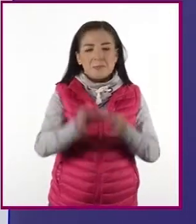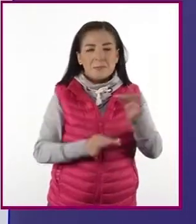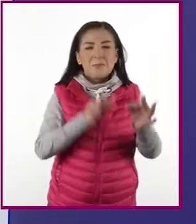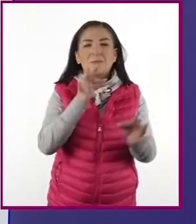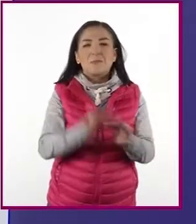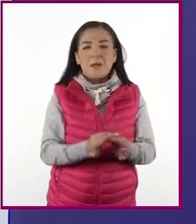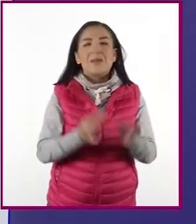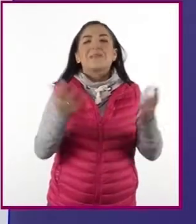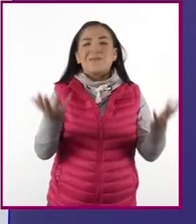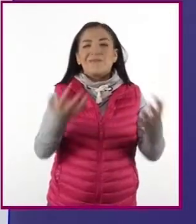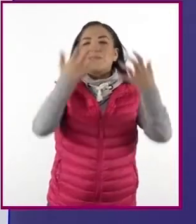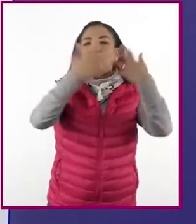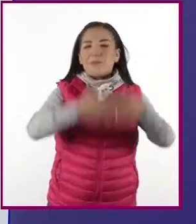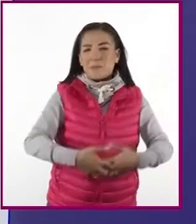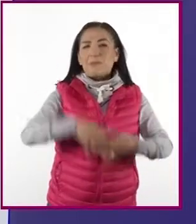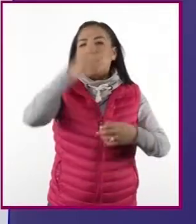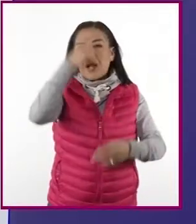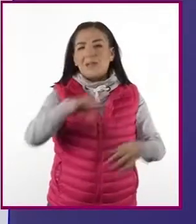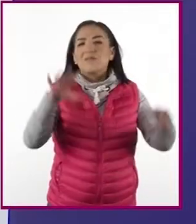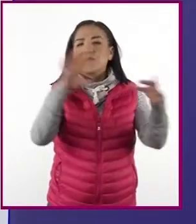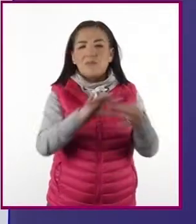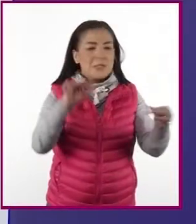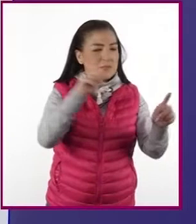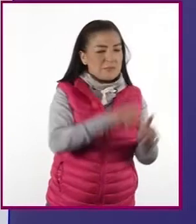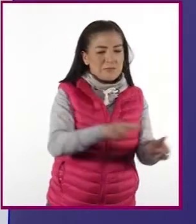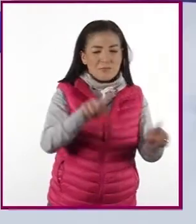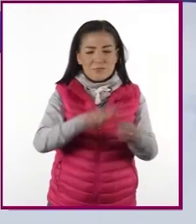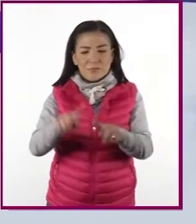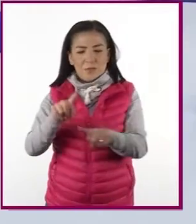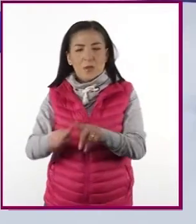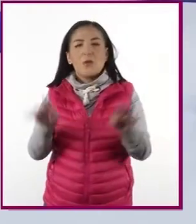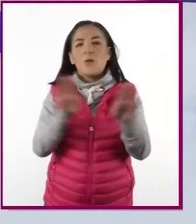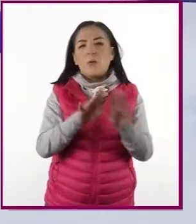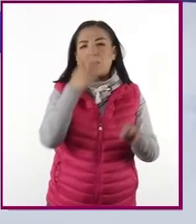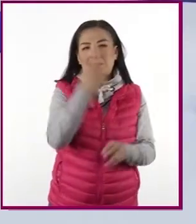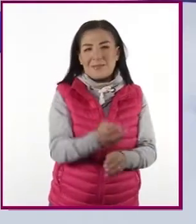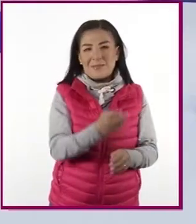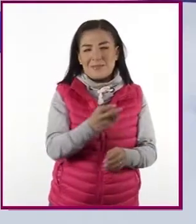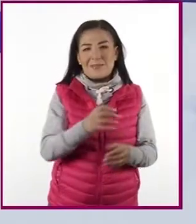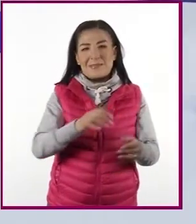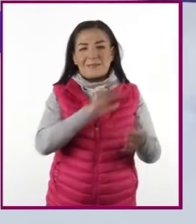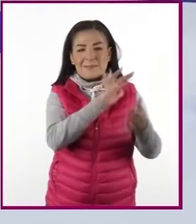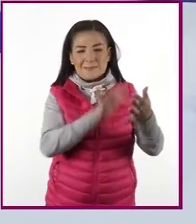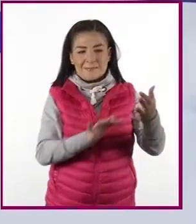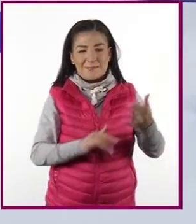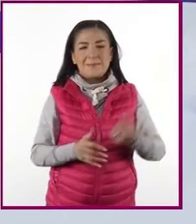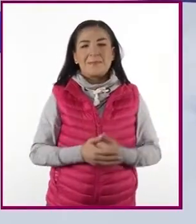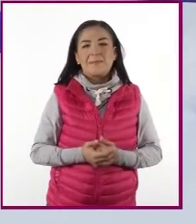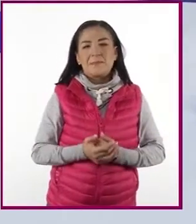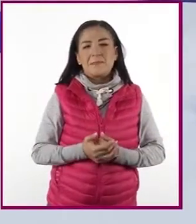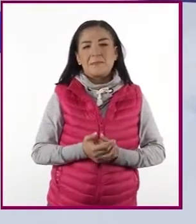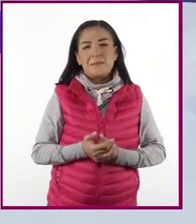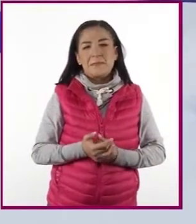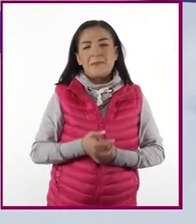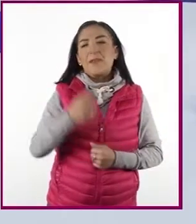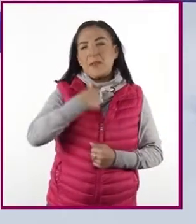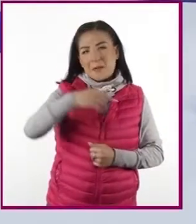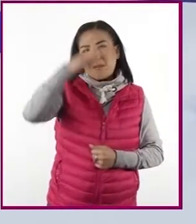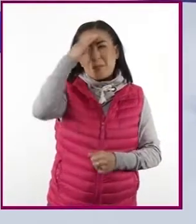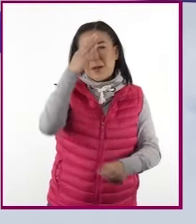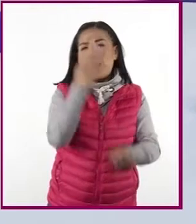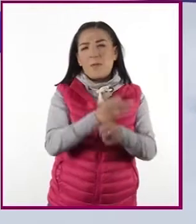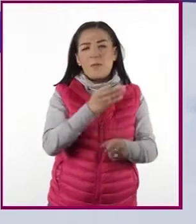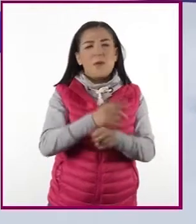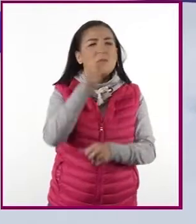rasgo distintivo une a esos textos. Supongo que ahora se estarán preguntando